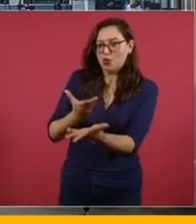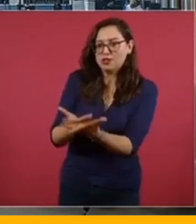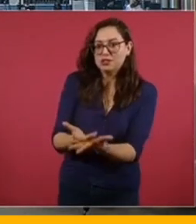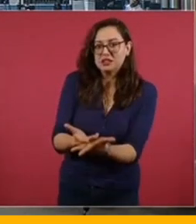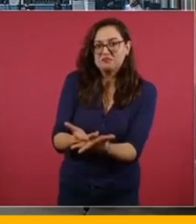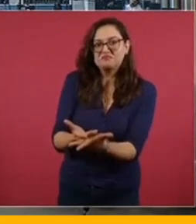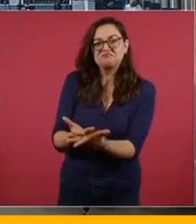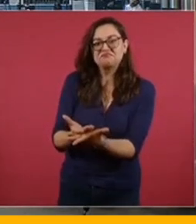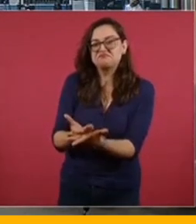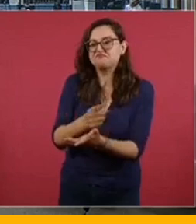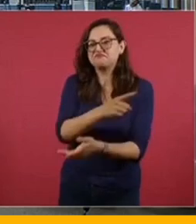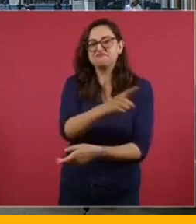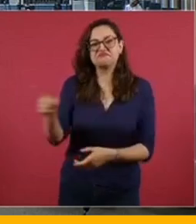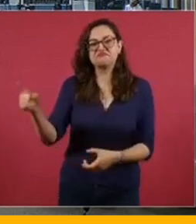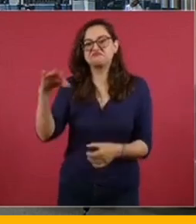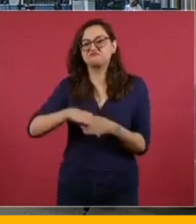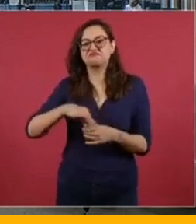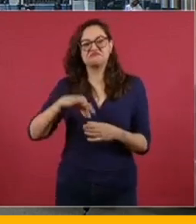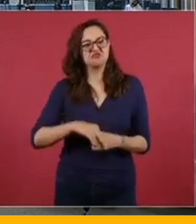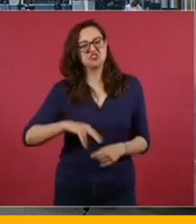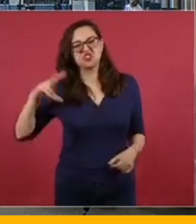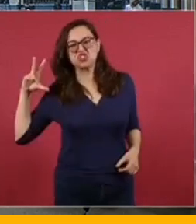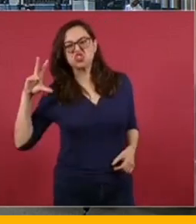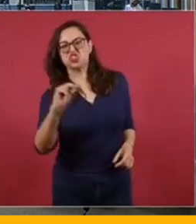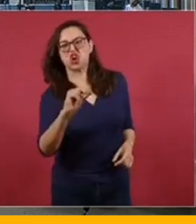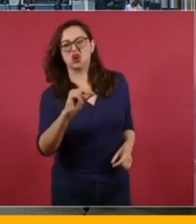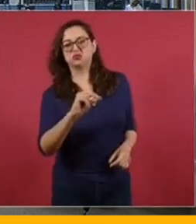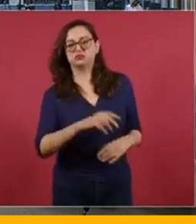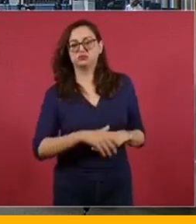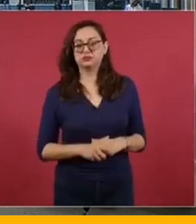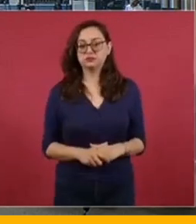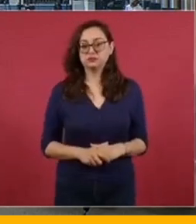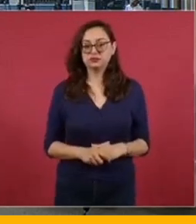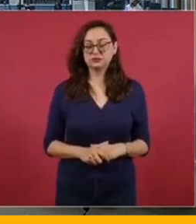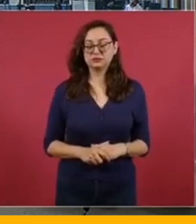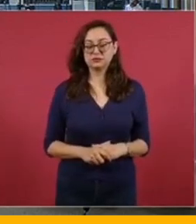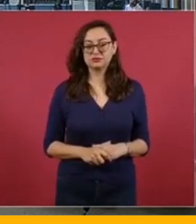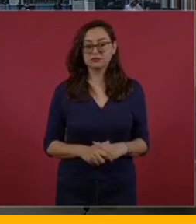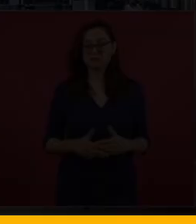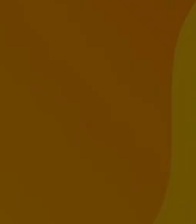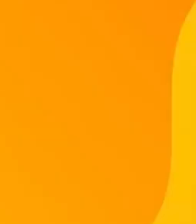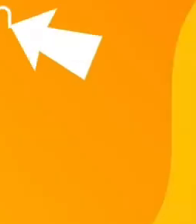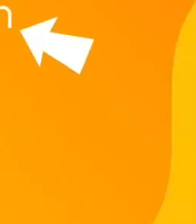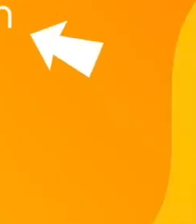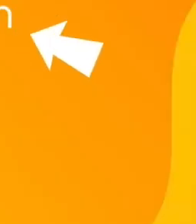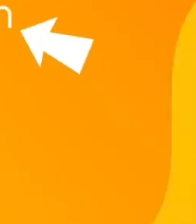Sobre esto de la sobrerrepresentación,